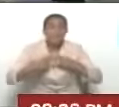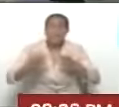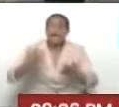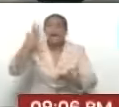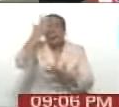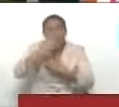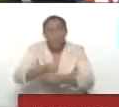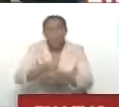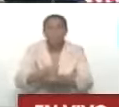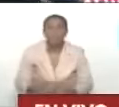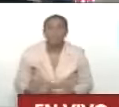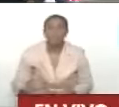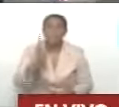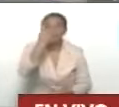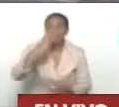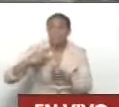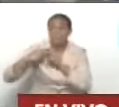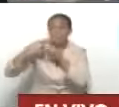ellos. Ese financiamiento